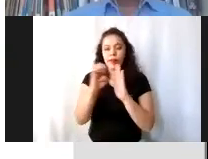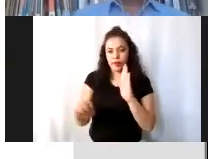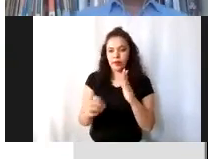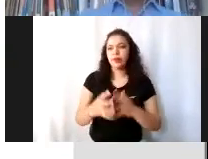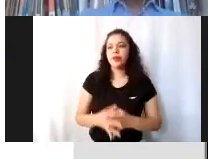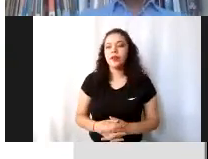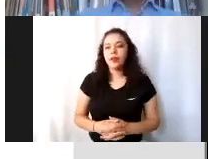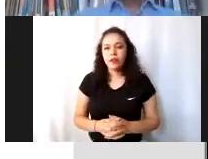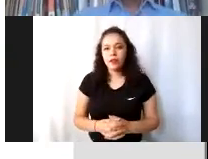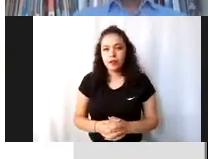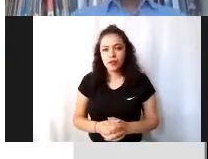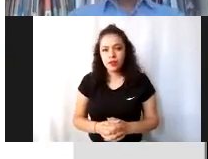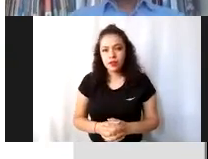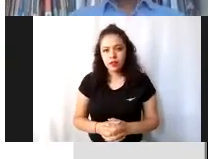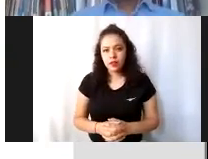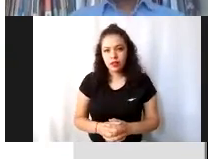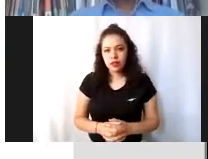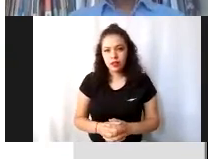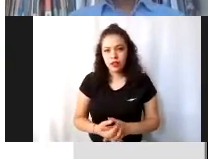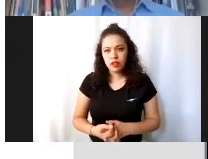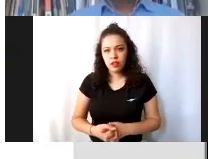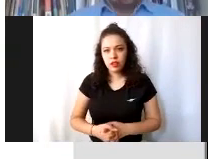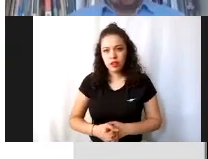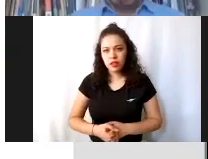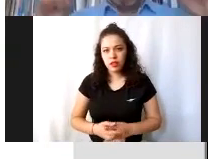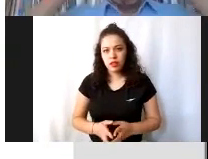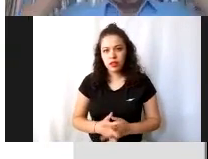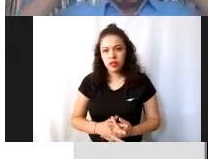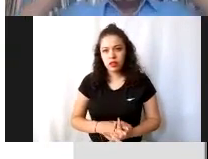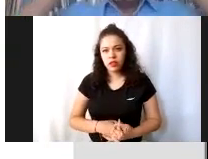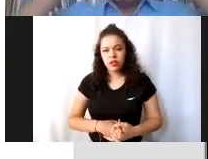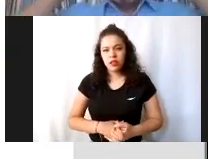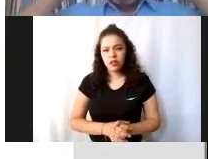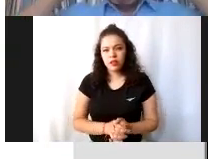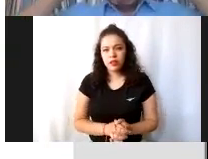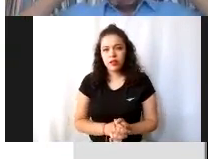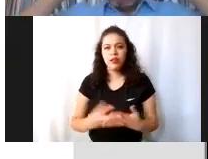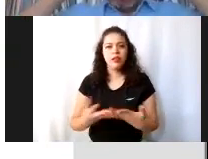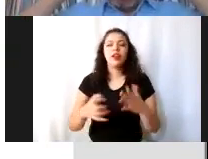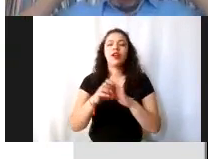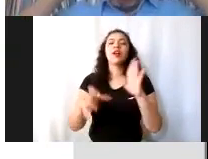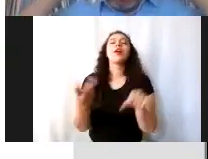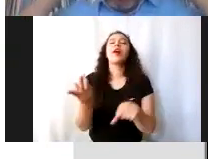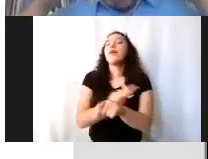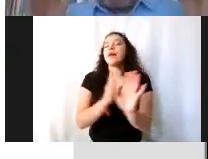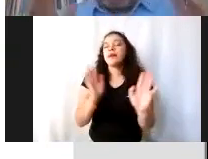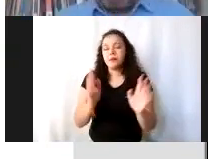vamos a poner un ejemplo que pudo haber ocurrido.